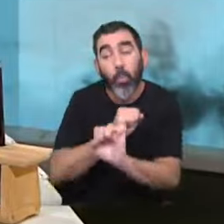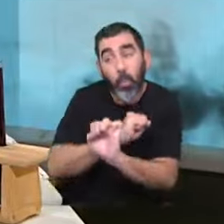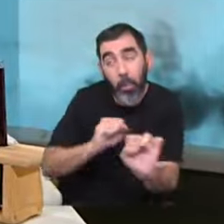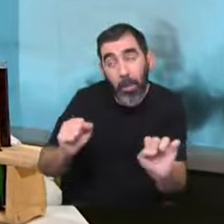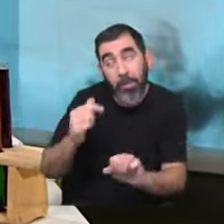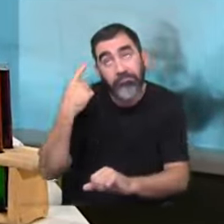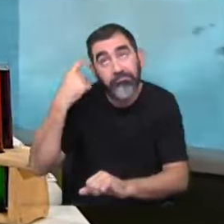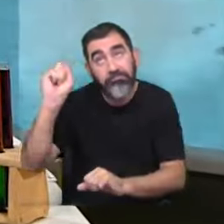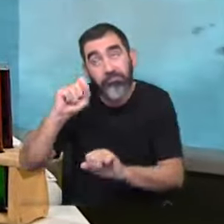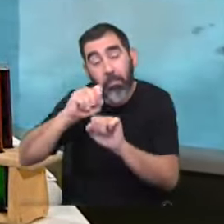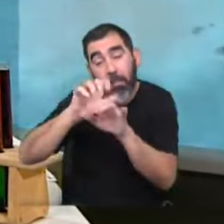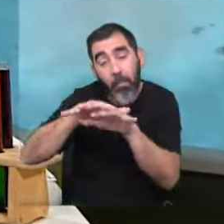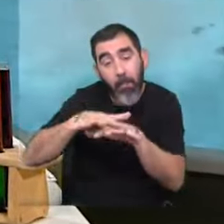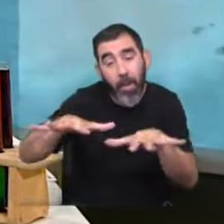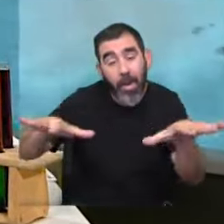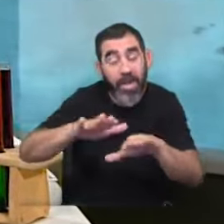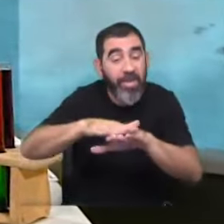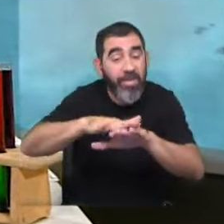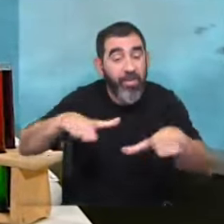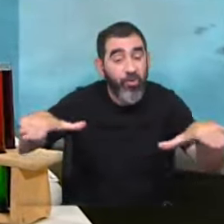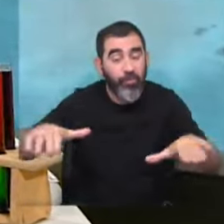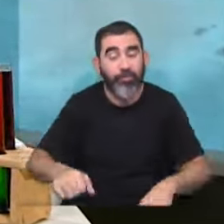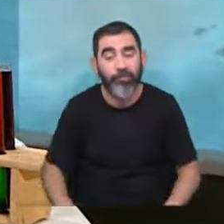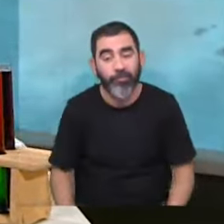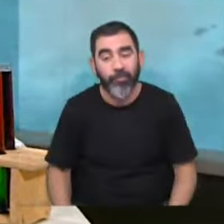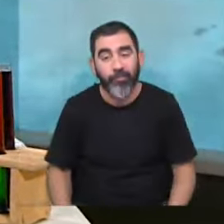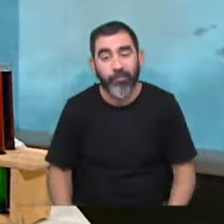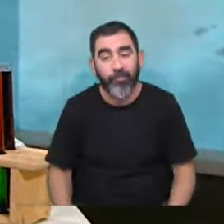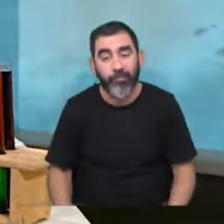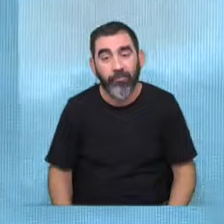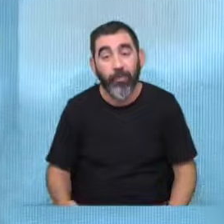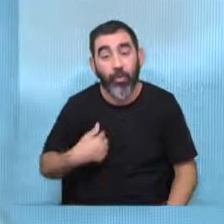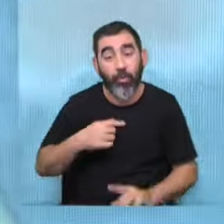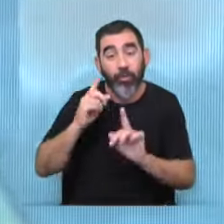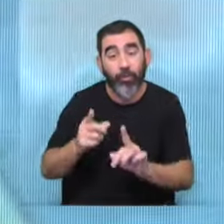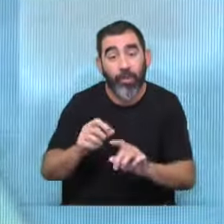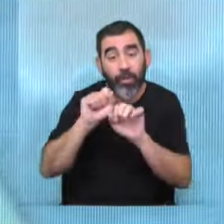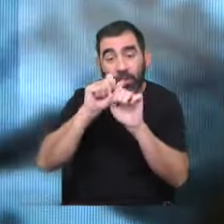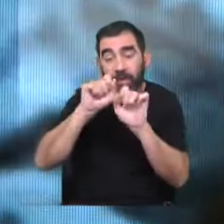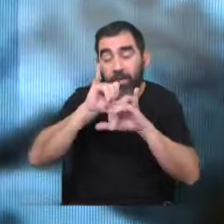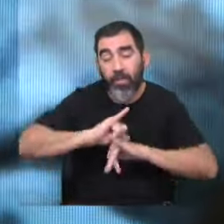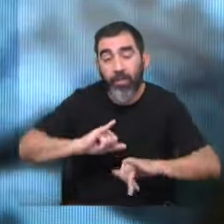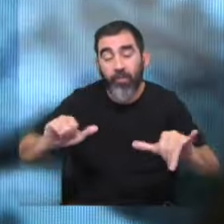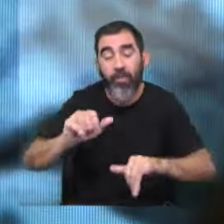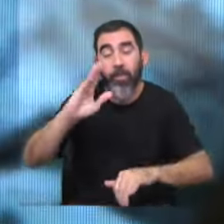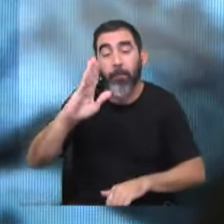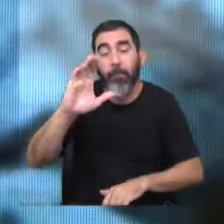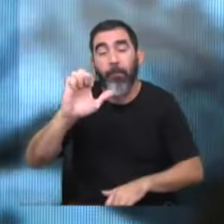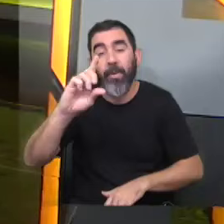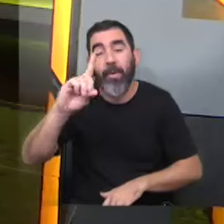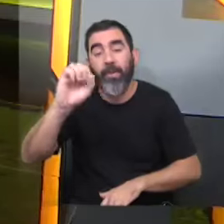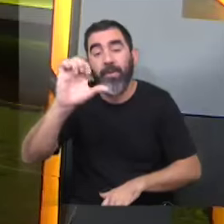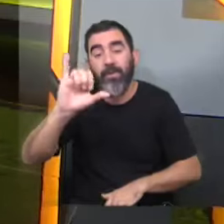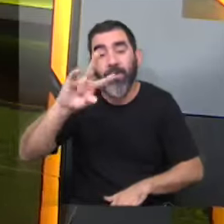podemos expandir a otros peques. Entonces, nada, yo también estoy en la parte de difusión de Pedesiva Geociencias, donde hago la